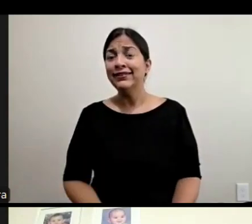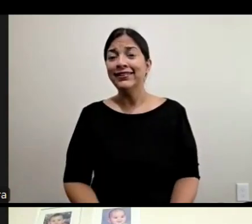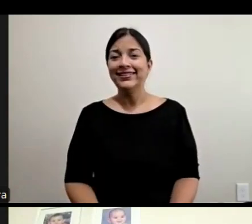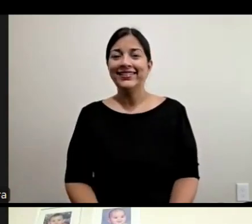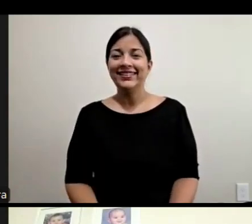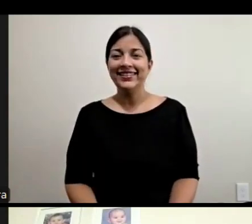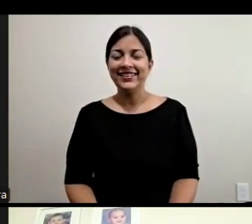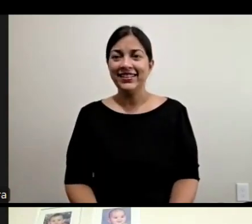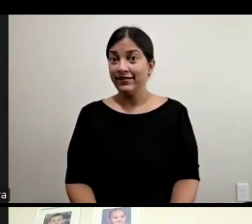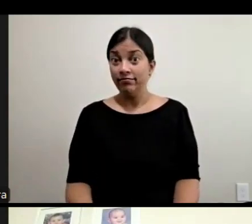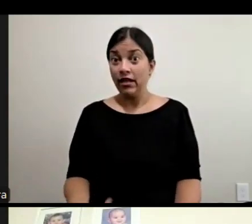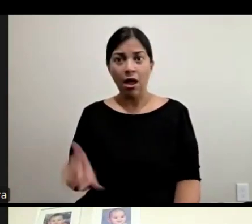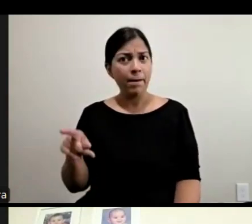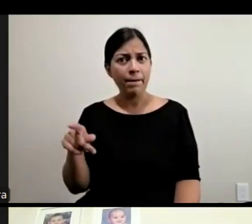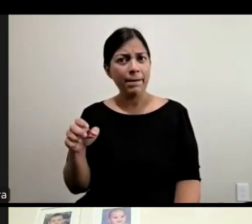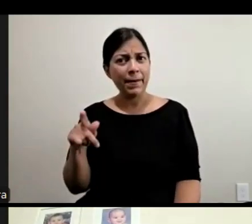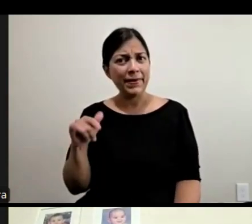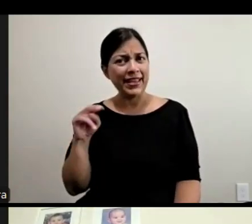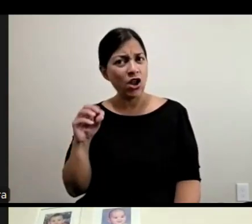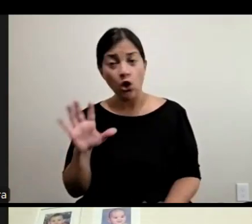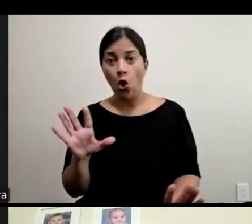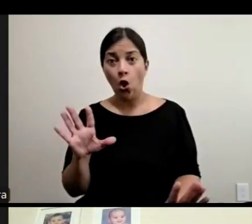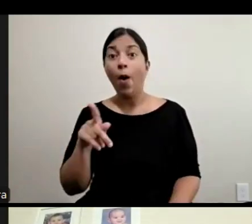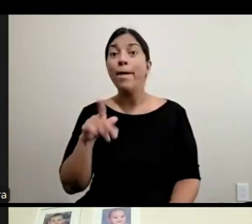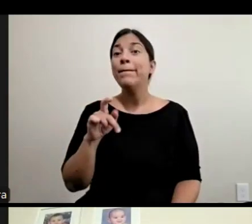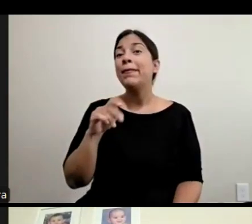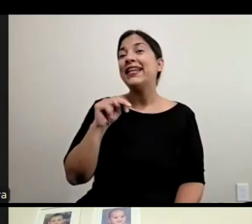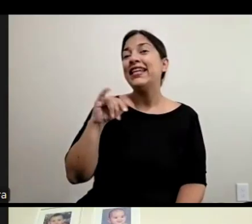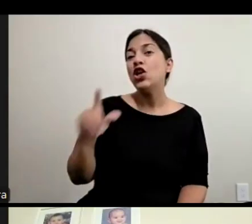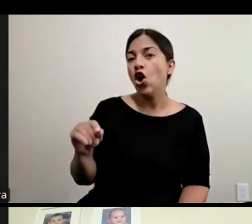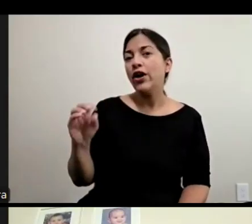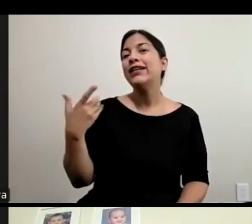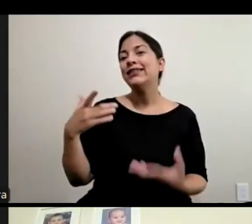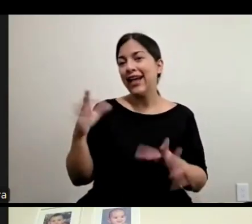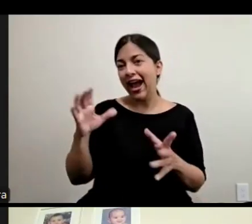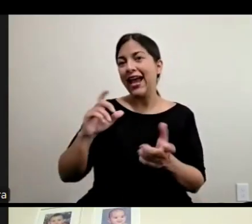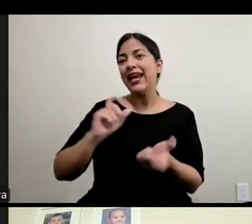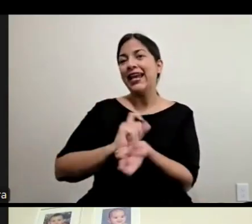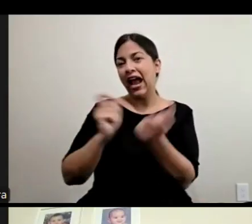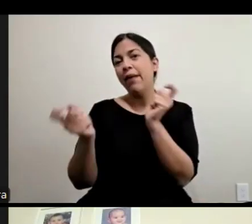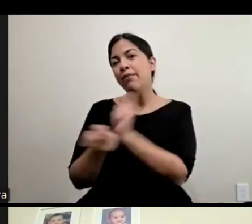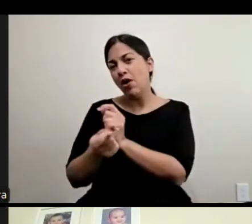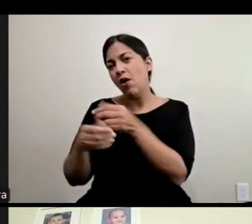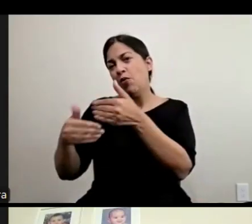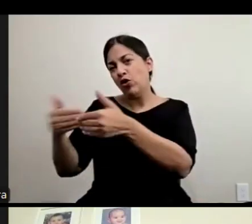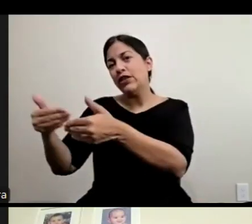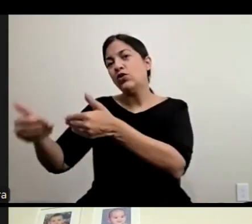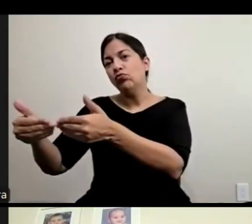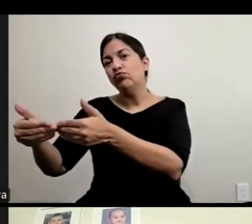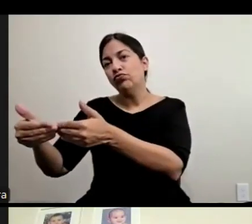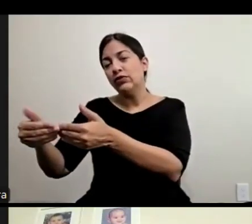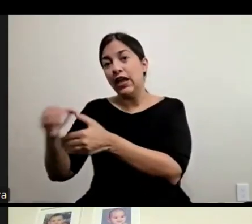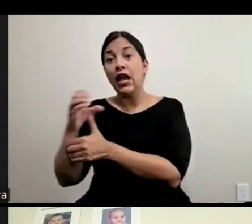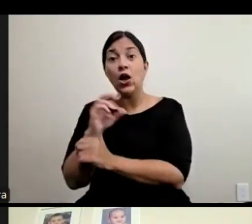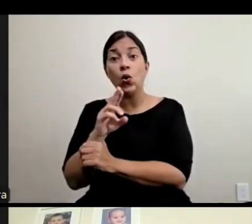¿cómo se le dice? Pepino, Pepino, porque el pepinillo es ya cuando tú lo metes en la salmuela y haces el pickle, ¿no? El cucumber es el